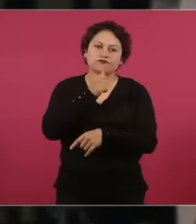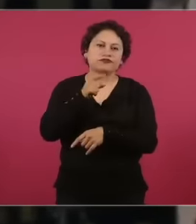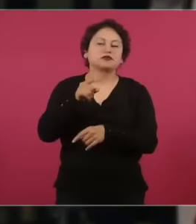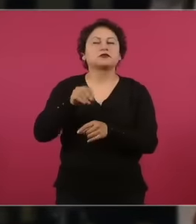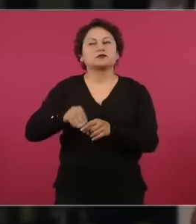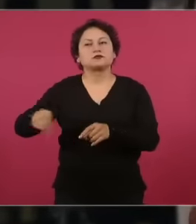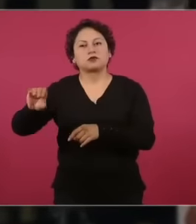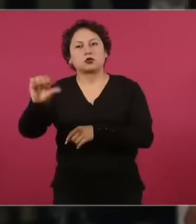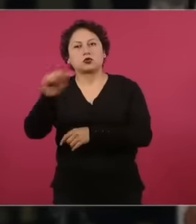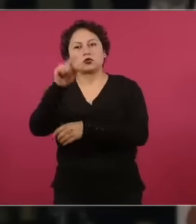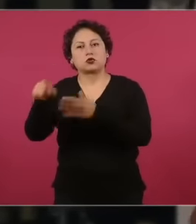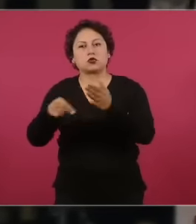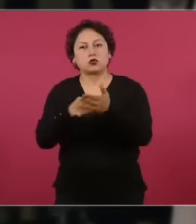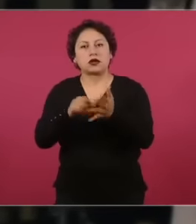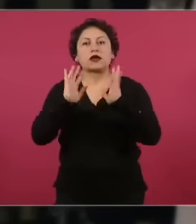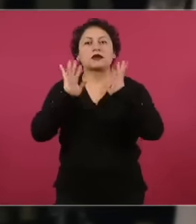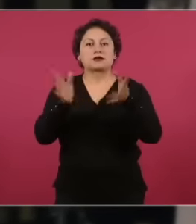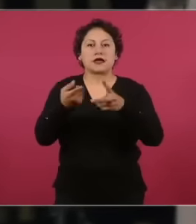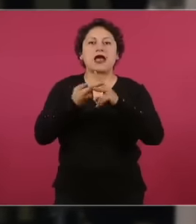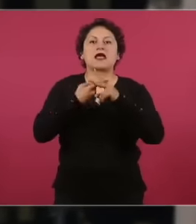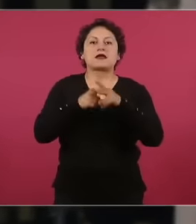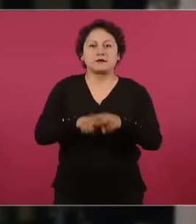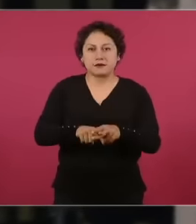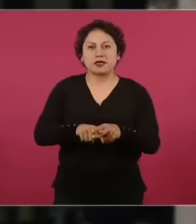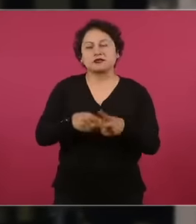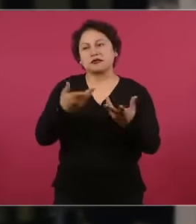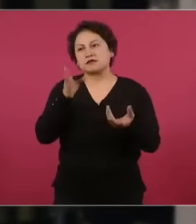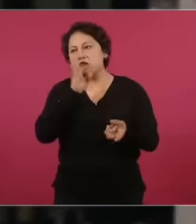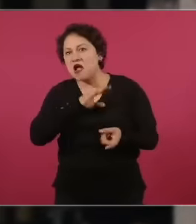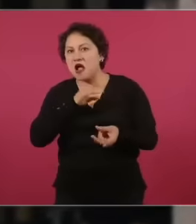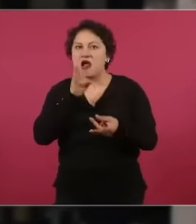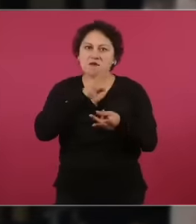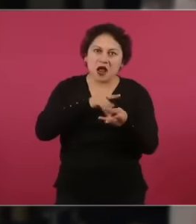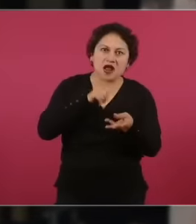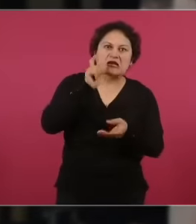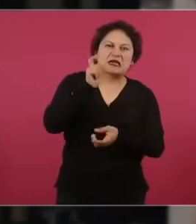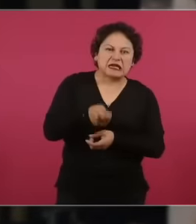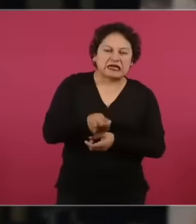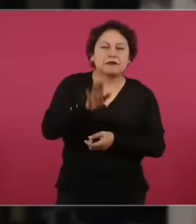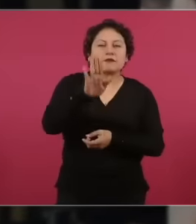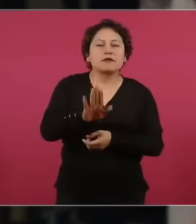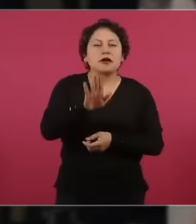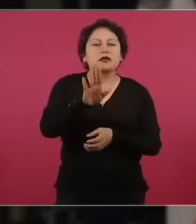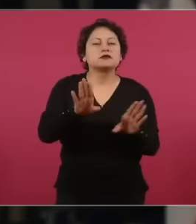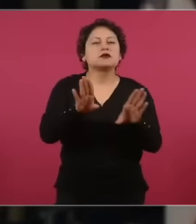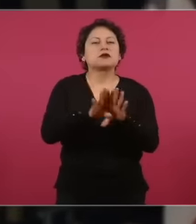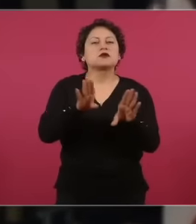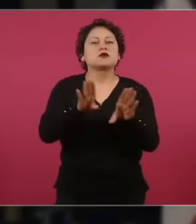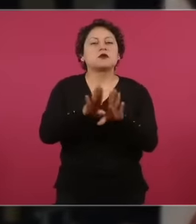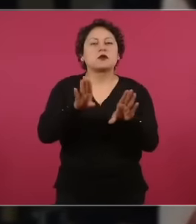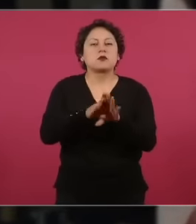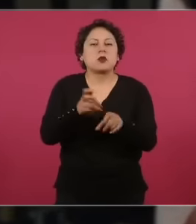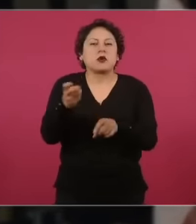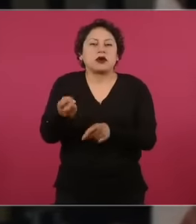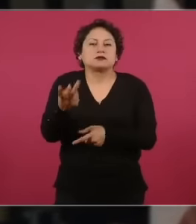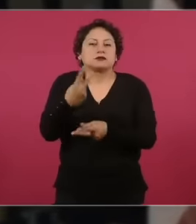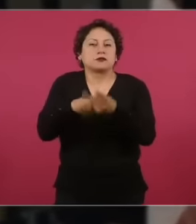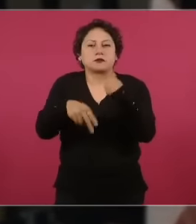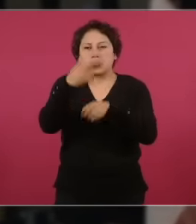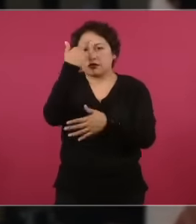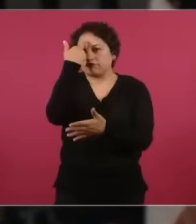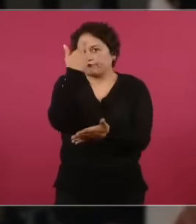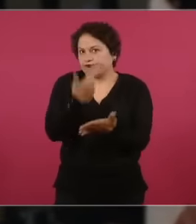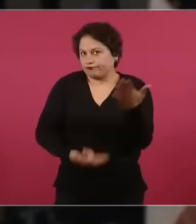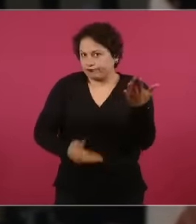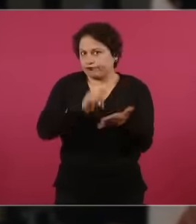torno precisamente a esta sede alterna, como señalando si fuera una falta al proceso legislativo. Sin embargo, bueno,